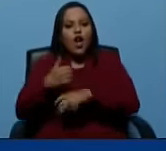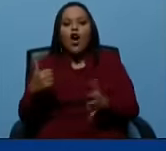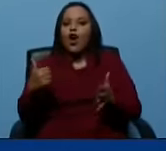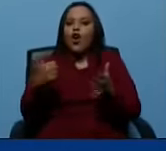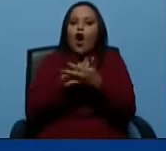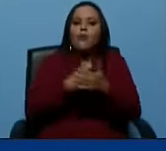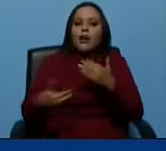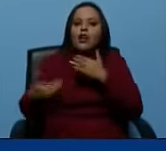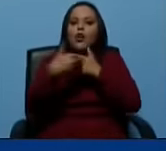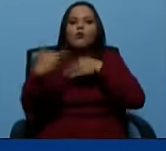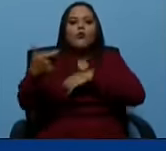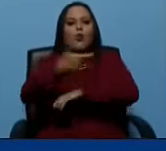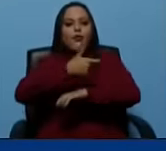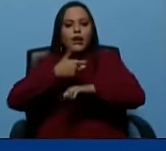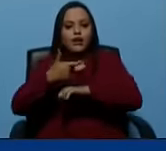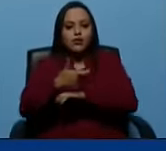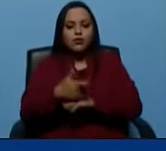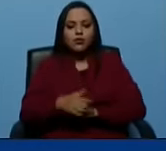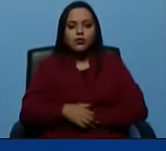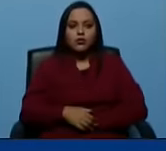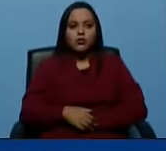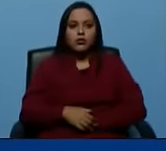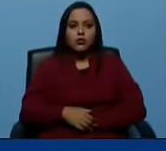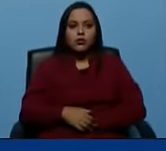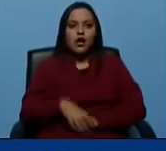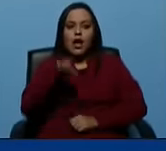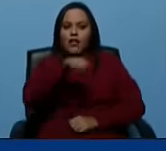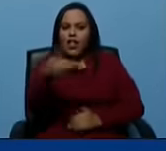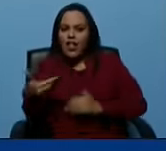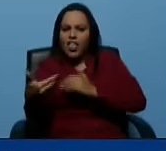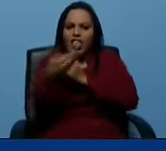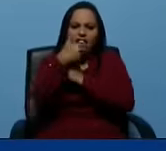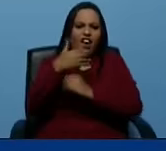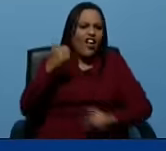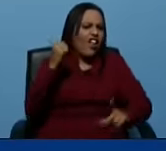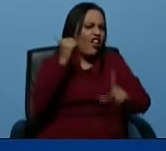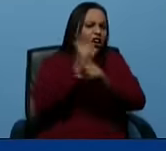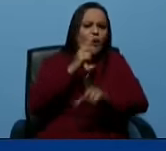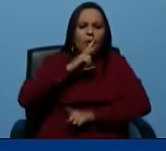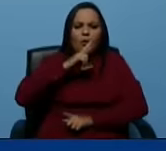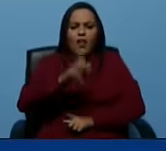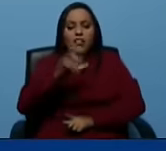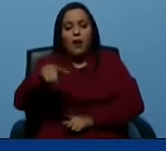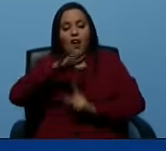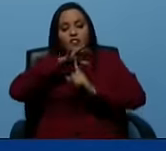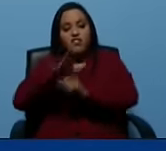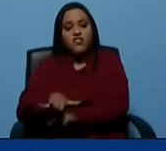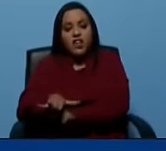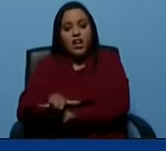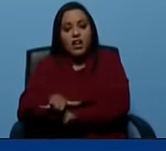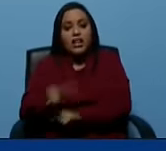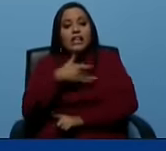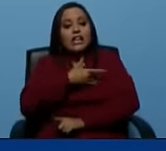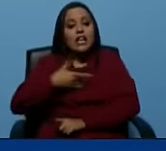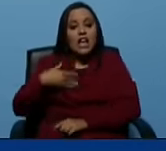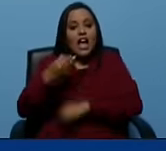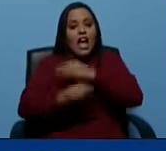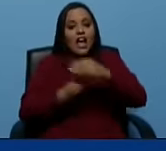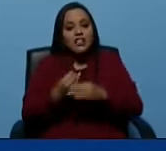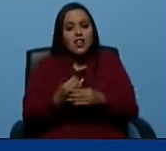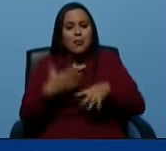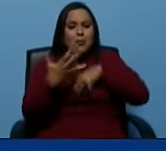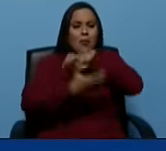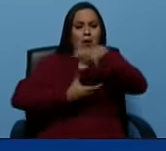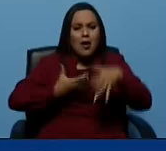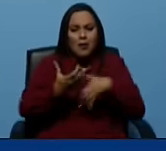contra el Estado, esta emboscada criminal, violenta y fascista que pretendió llevarnos a una espiral de